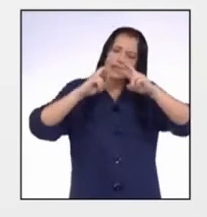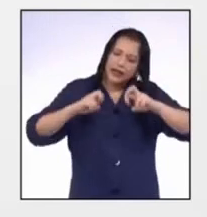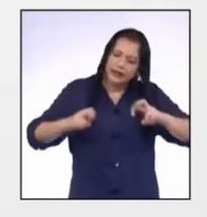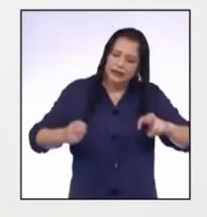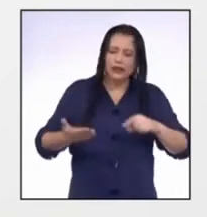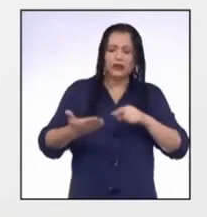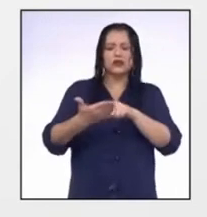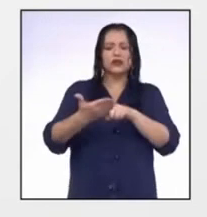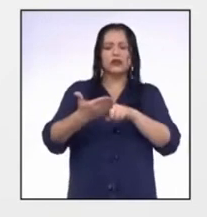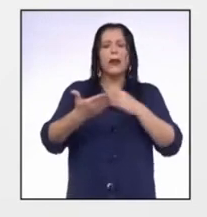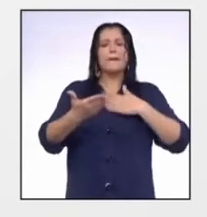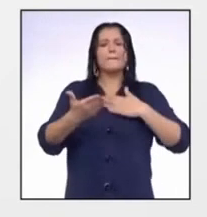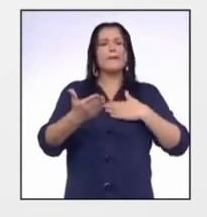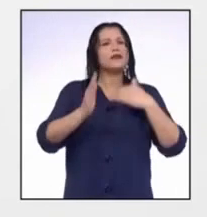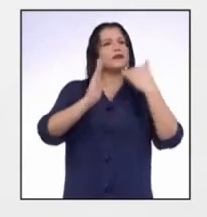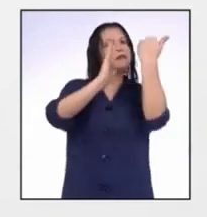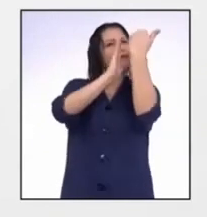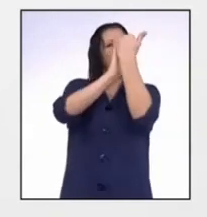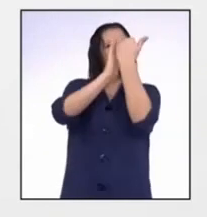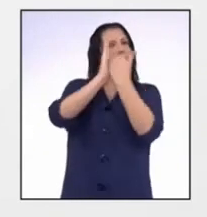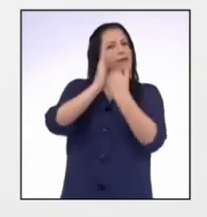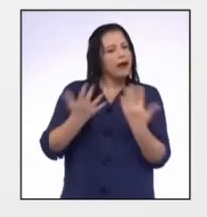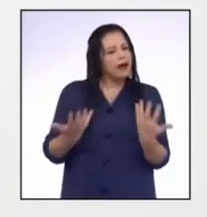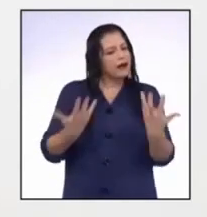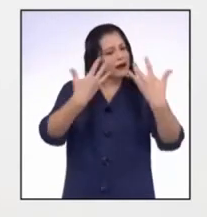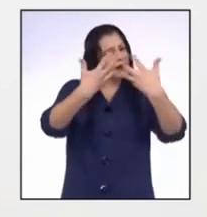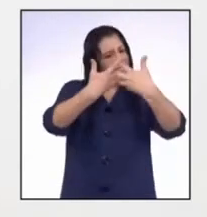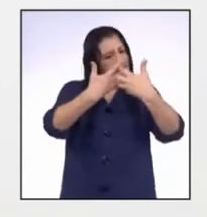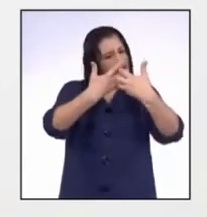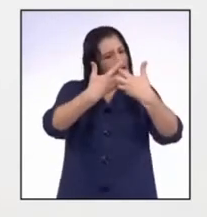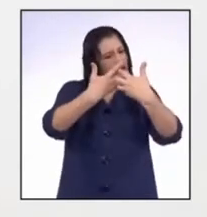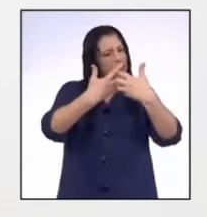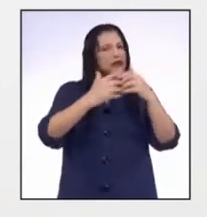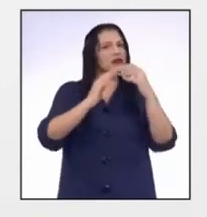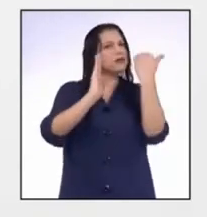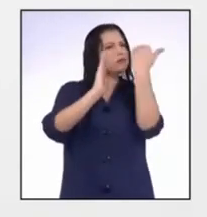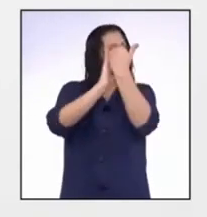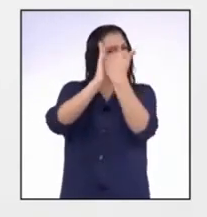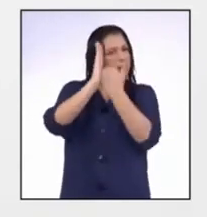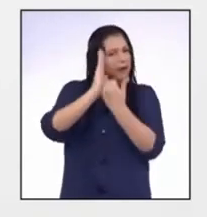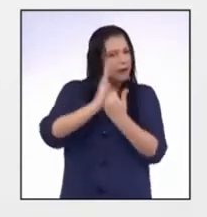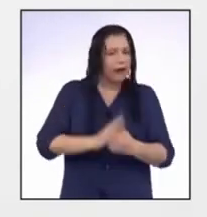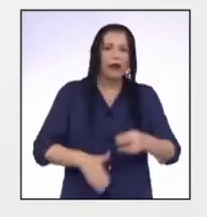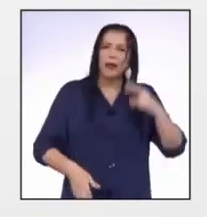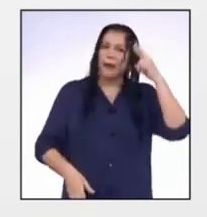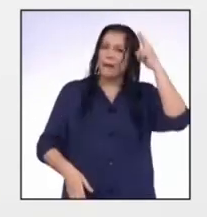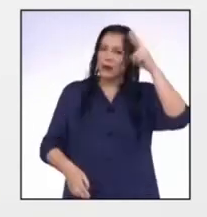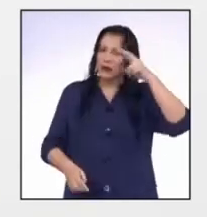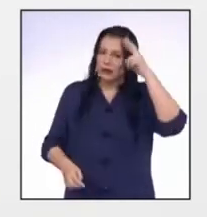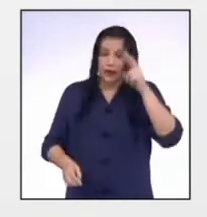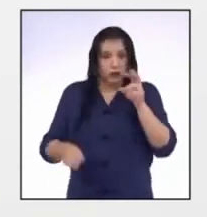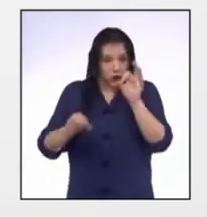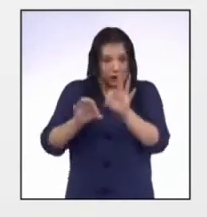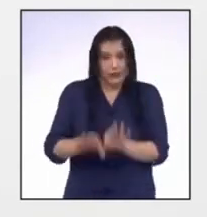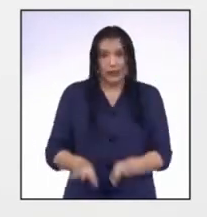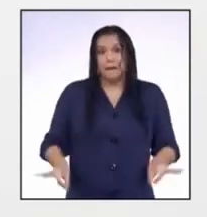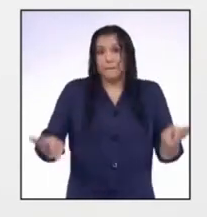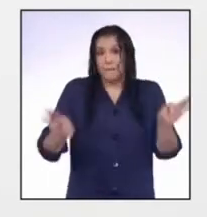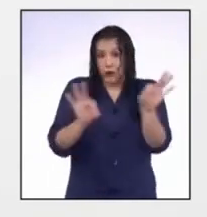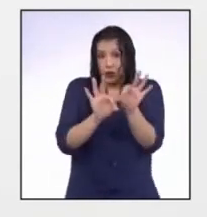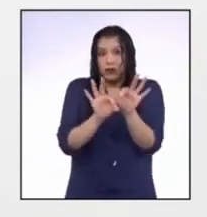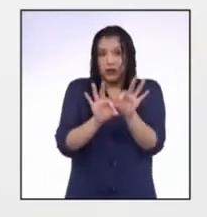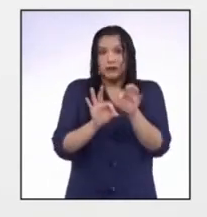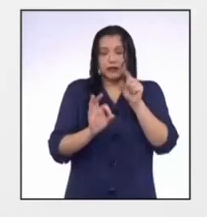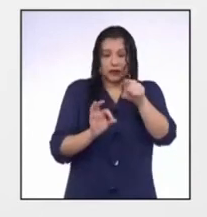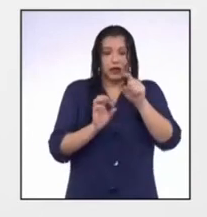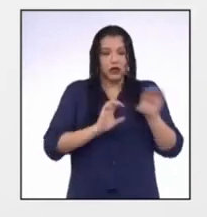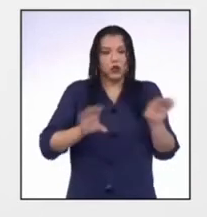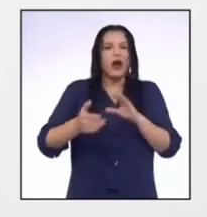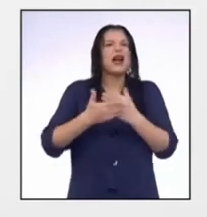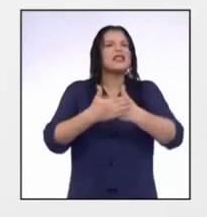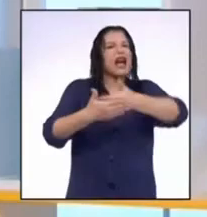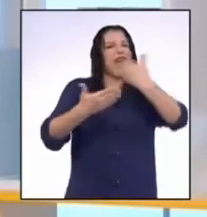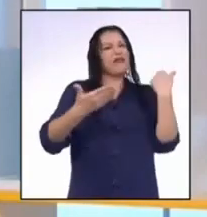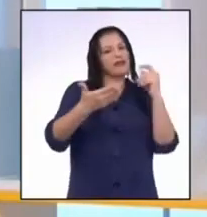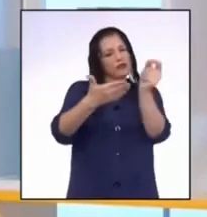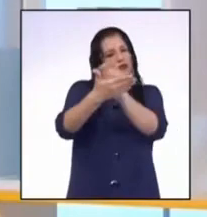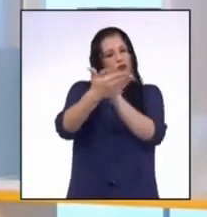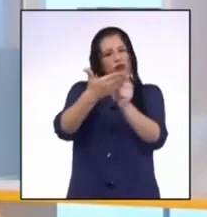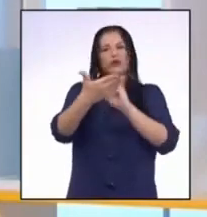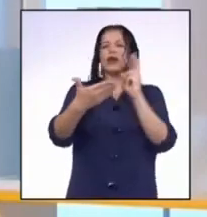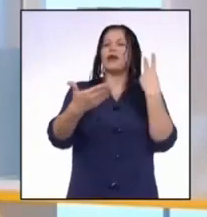estás manteniendo relación entre los criterios que mencionas. Es por eso que es muy importante que hagas un borrador